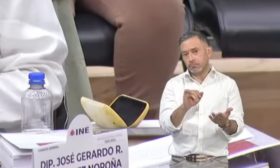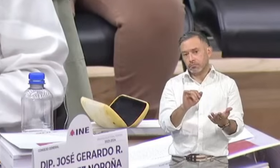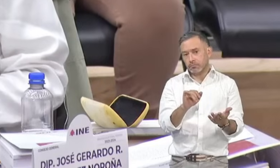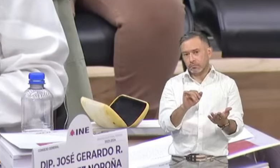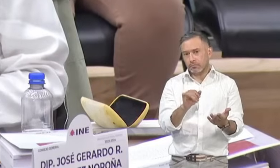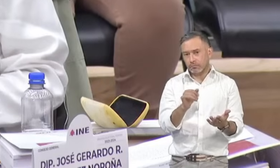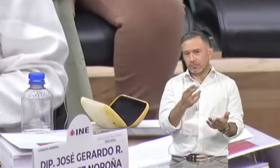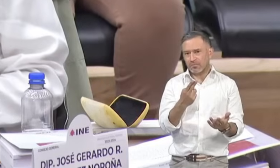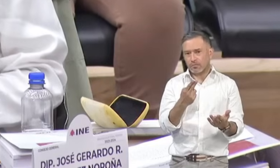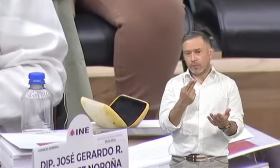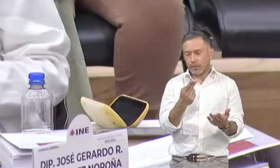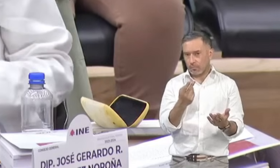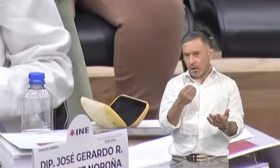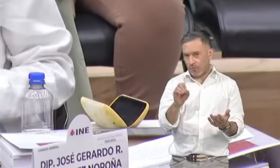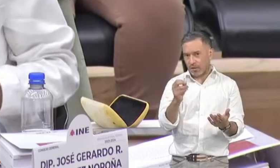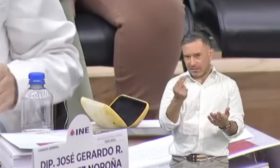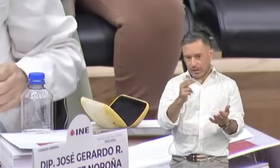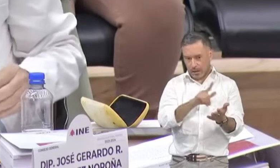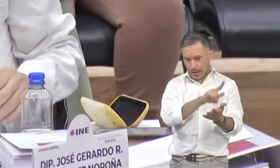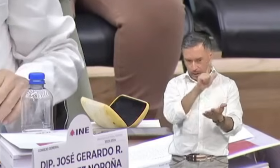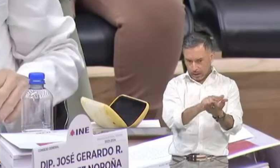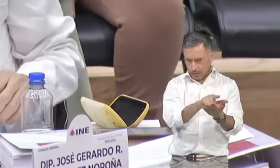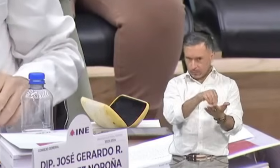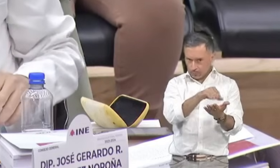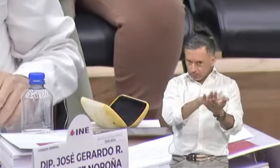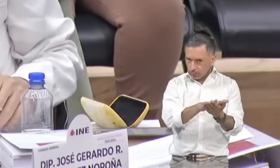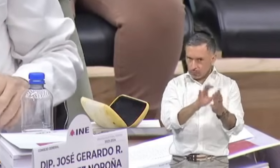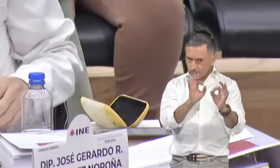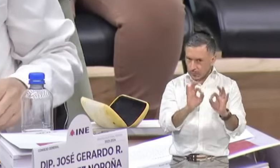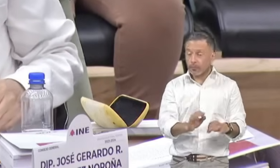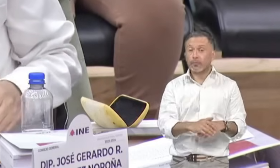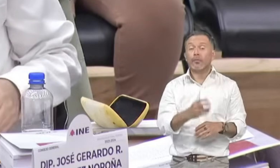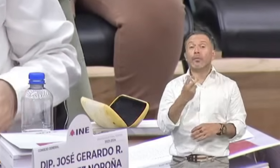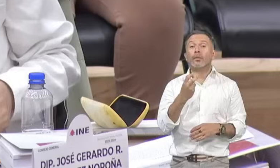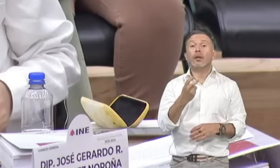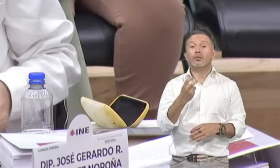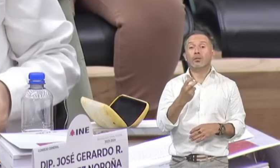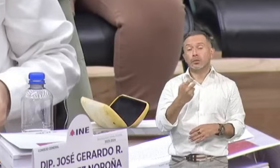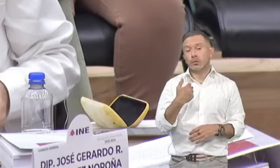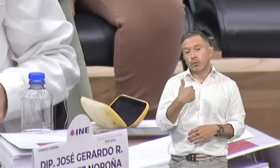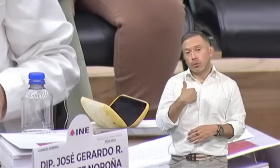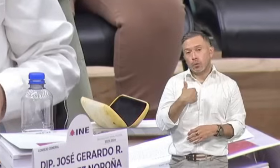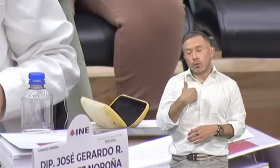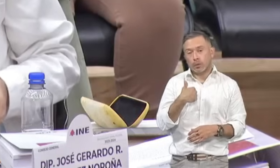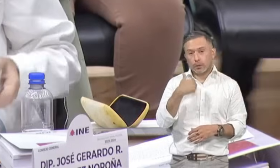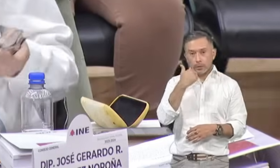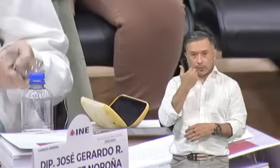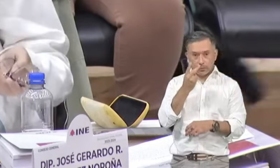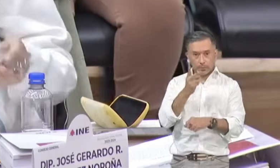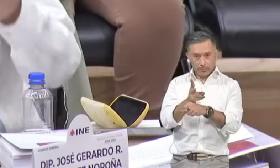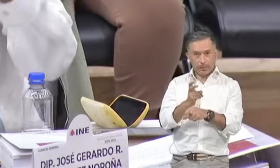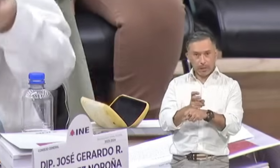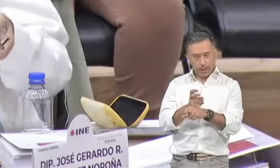darle un marco legal. Y en ese mismo sentido, yo lo invitaría a que,